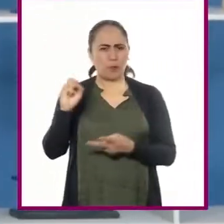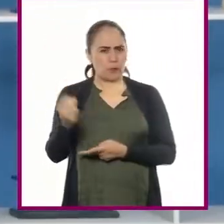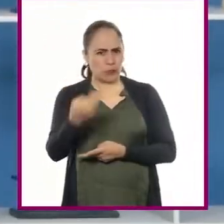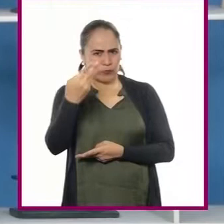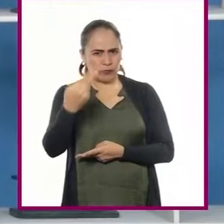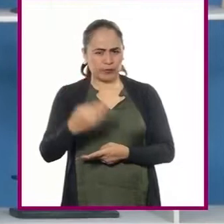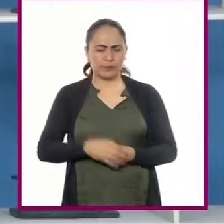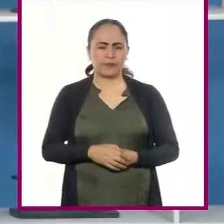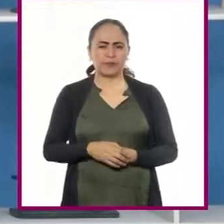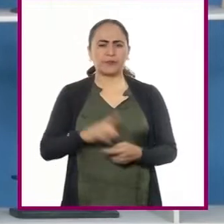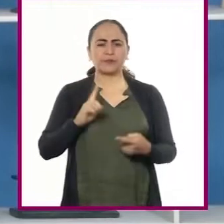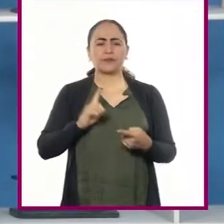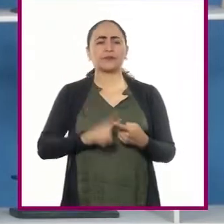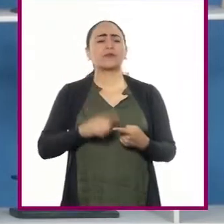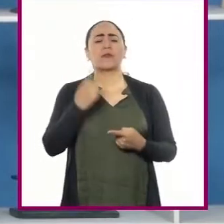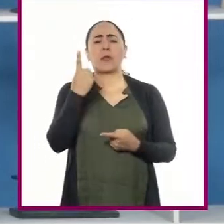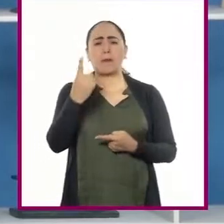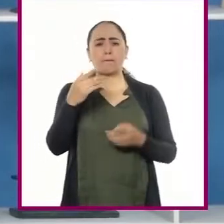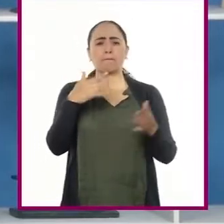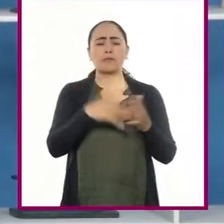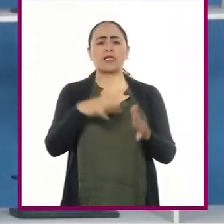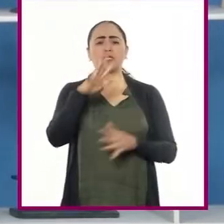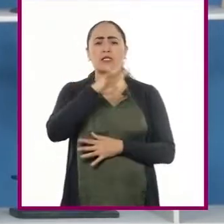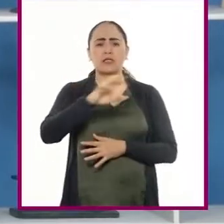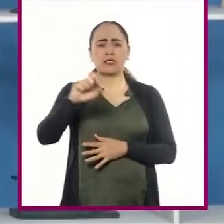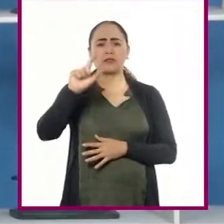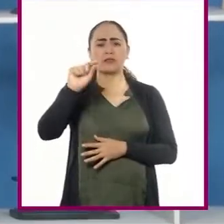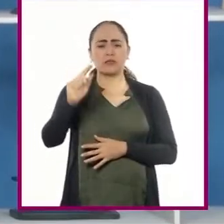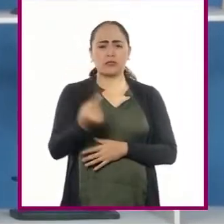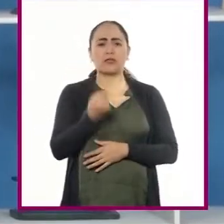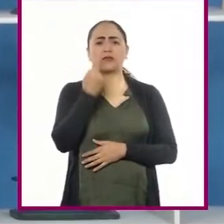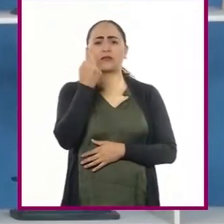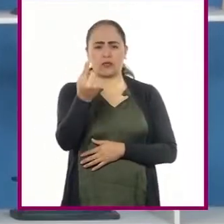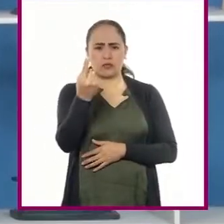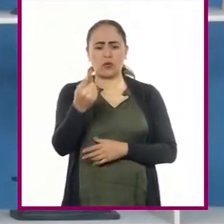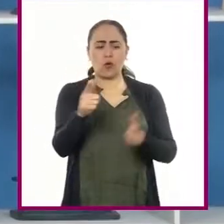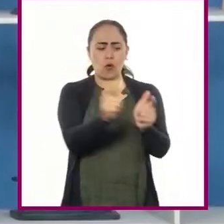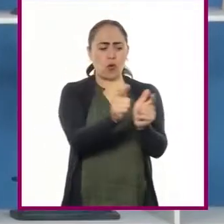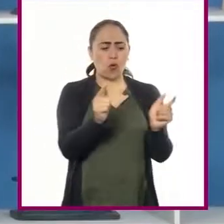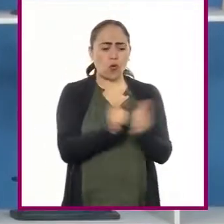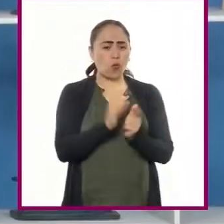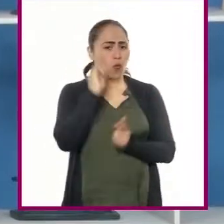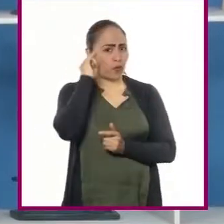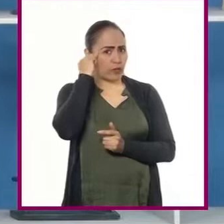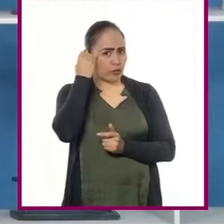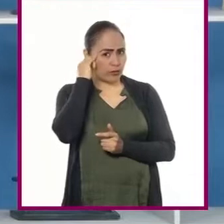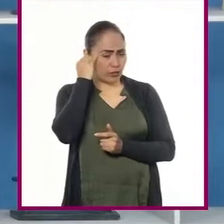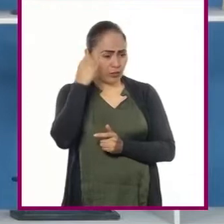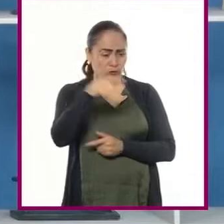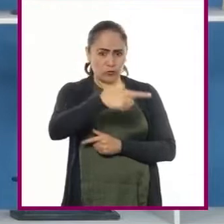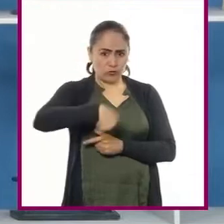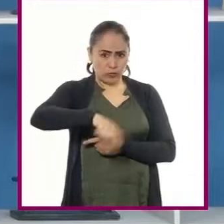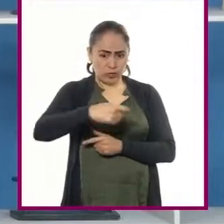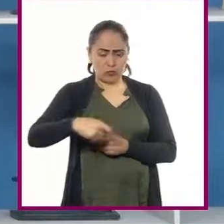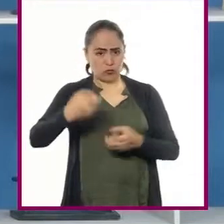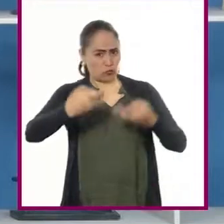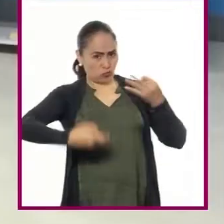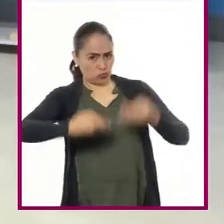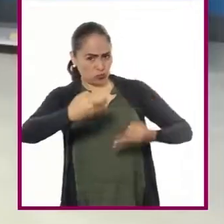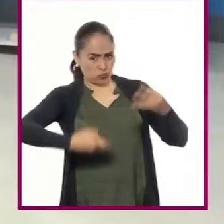ejemplo, desde 1571 se definió que los indígenas no podían ser enjuiciados por la